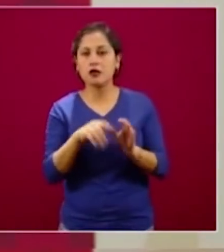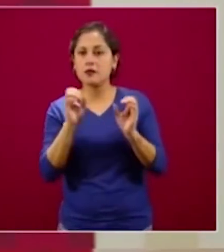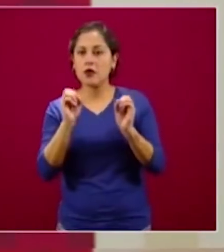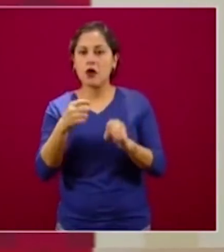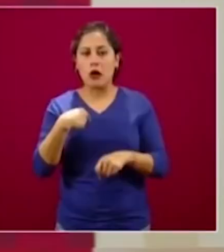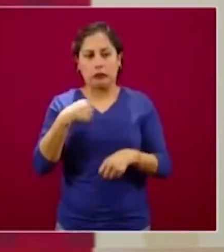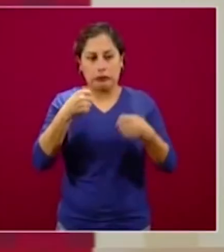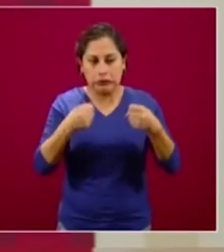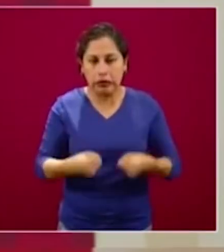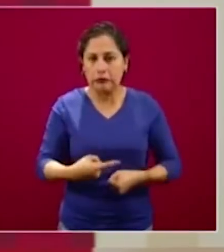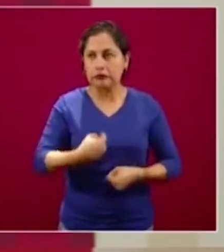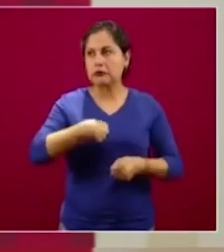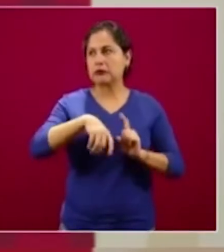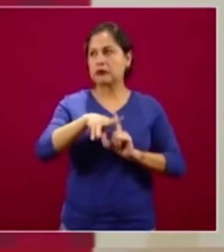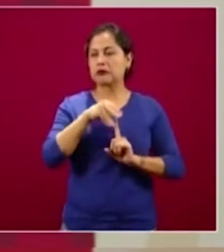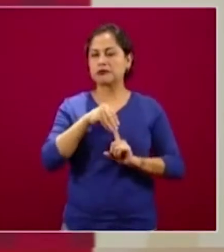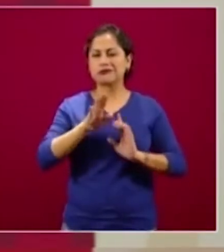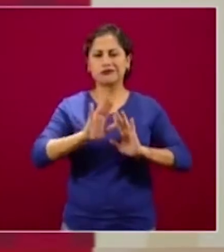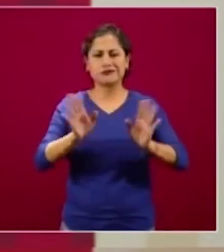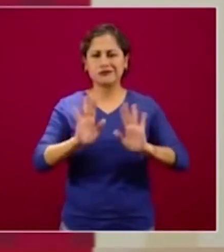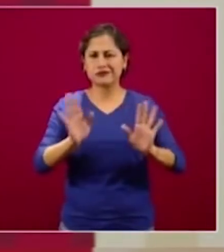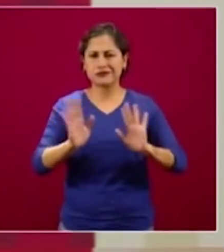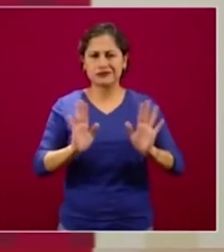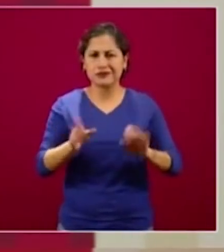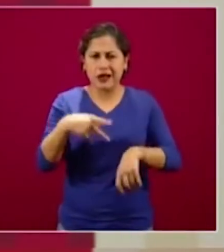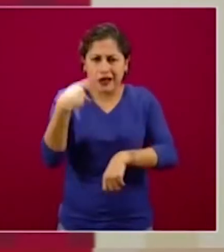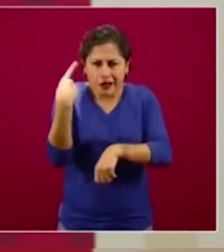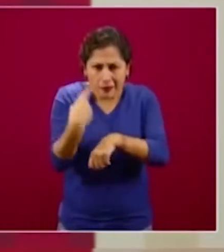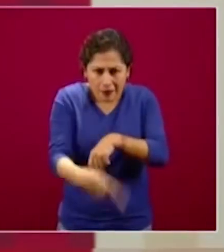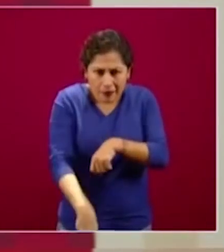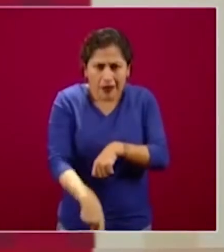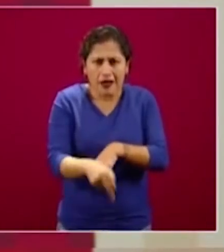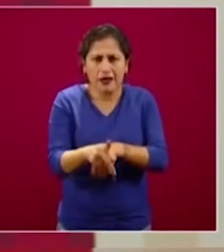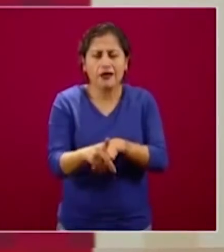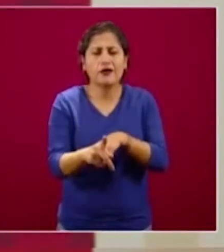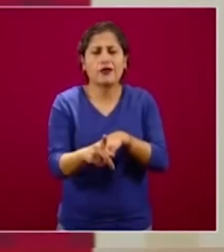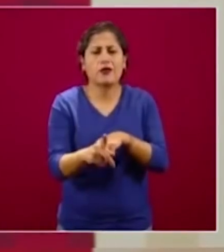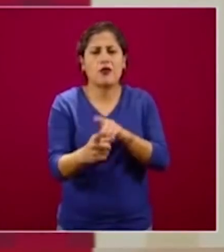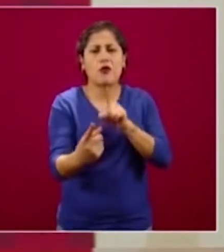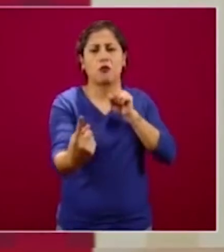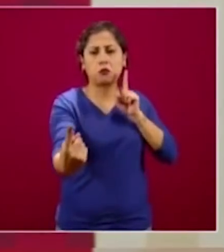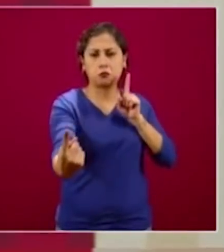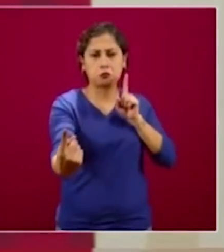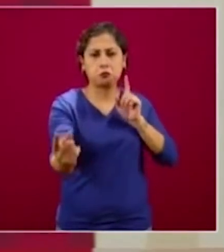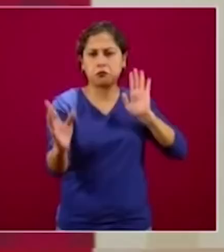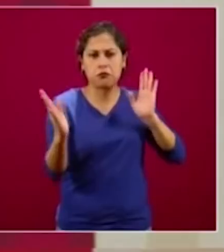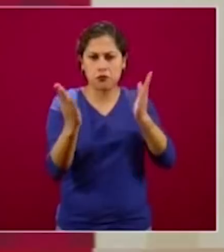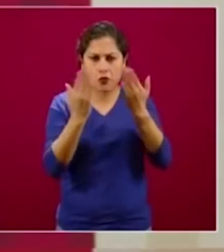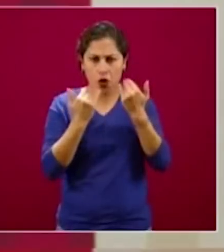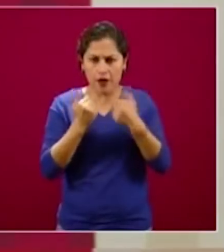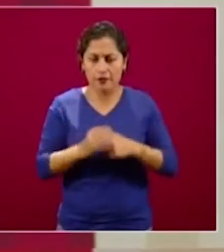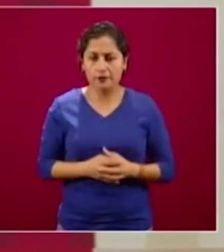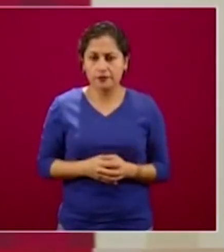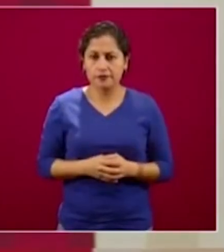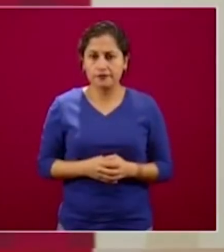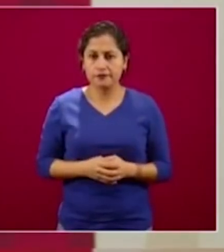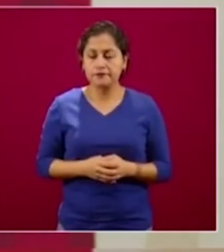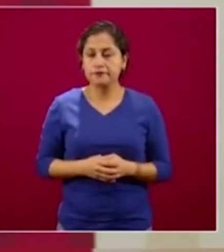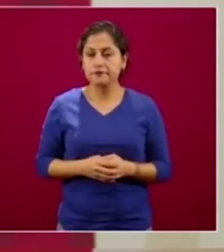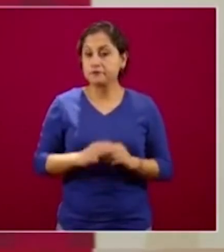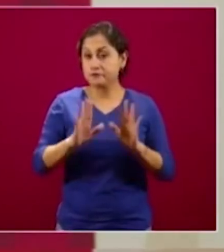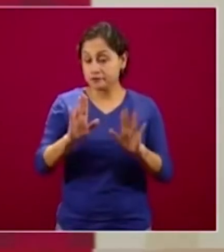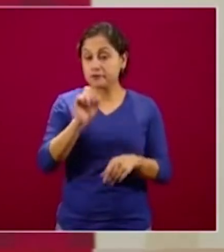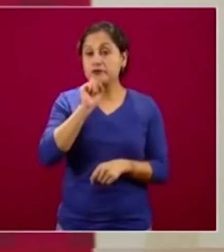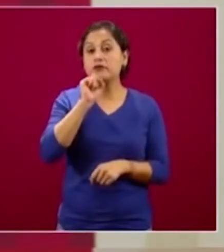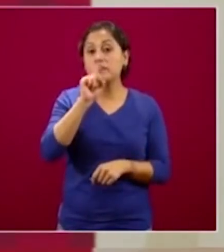riesgo solamente por estar en presencia de la persona enferma, siempre que guardemos la sana distancia. Como un elemento